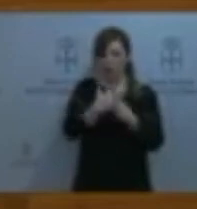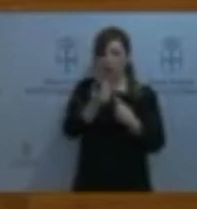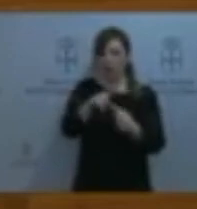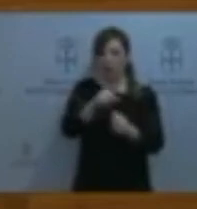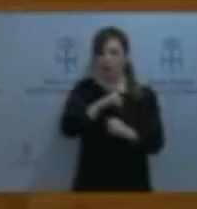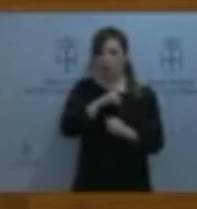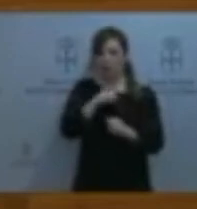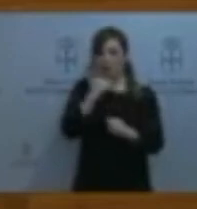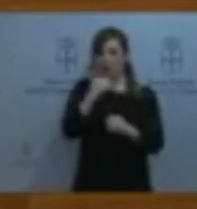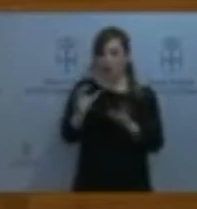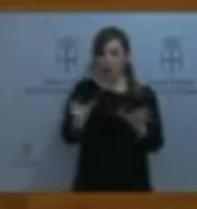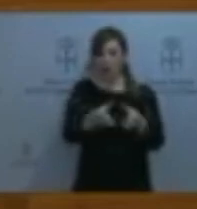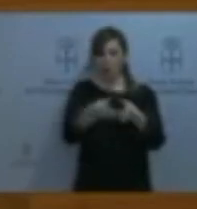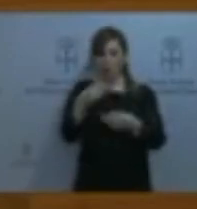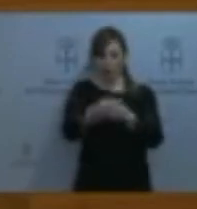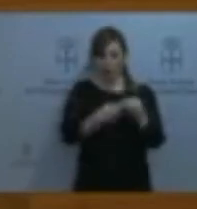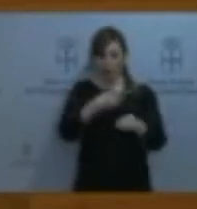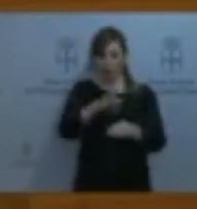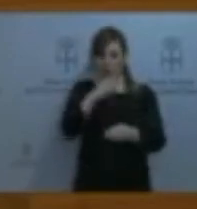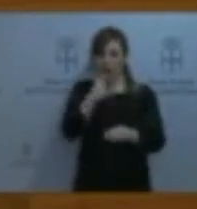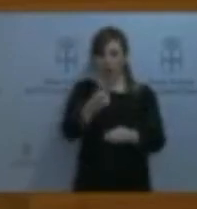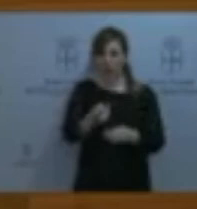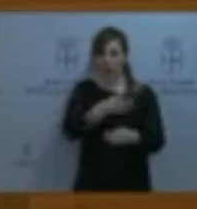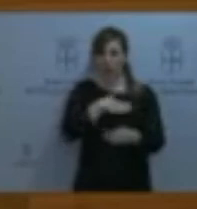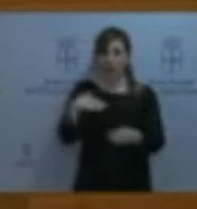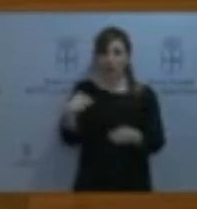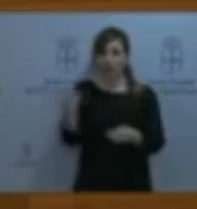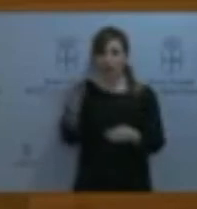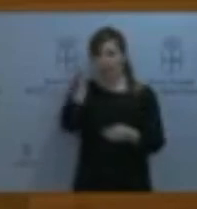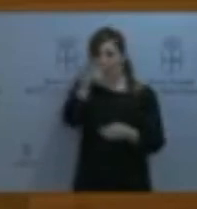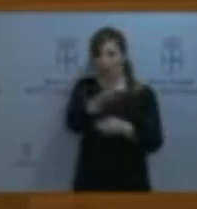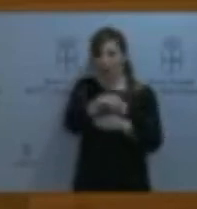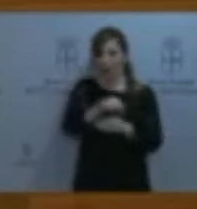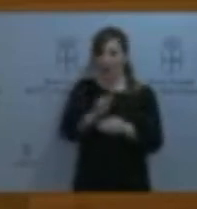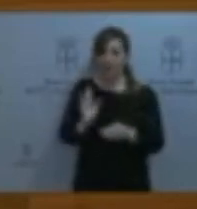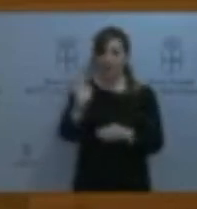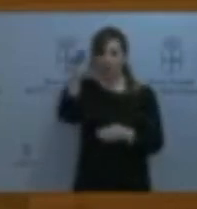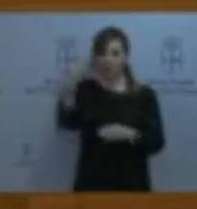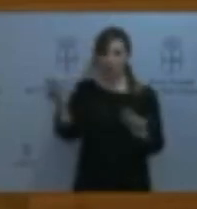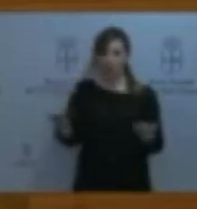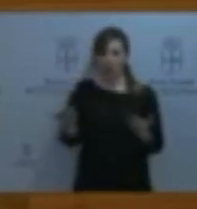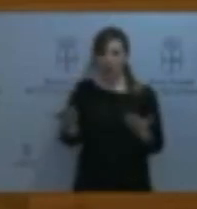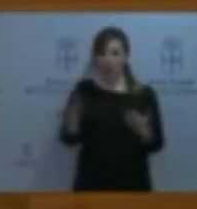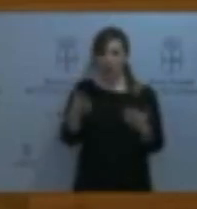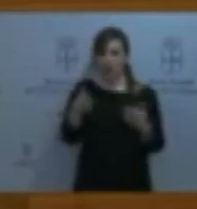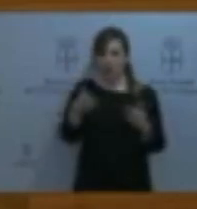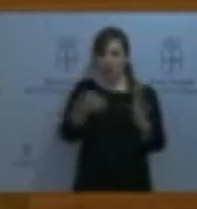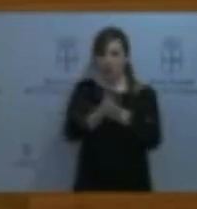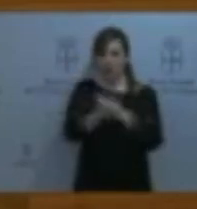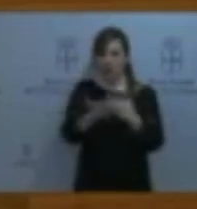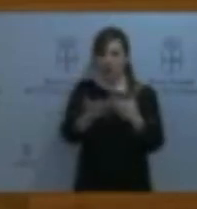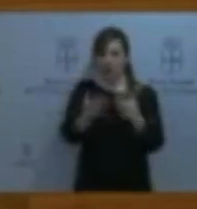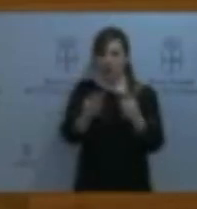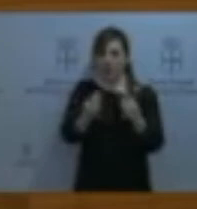algo en conjunto para decir lo que queremos de la ganadería extensiva, que es la que cohabita, la que coexiste,